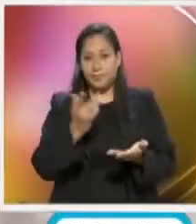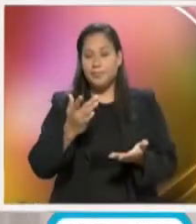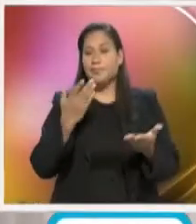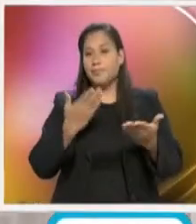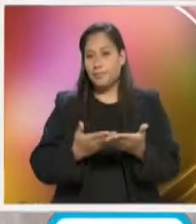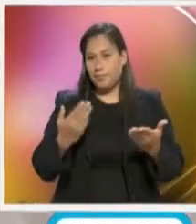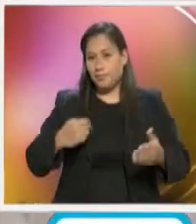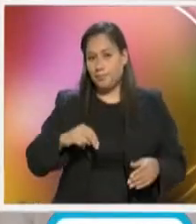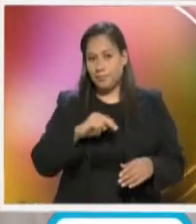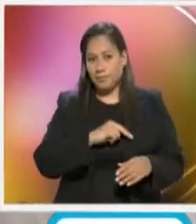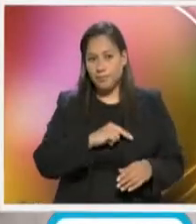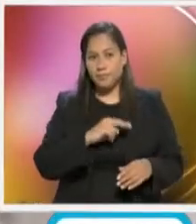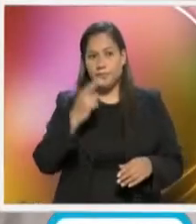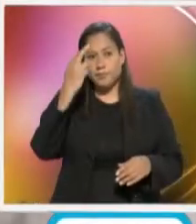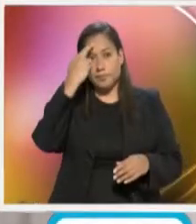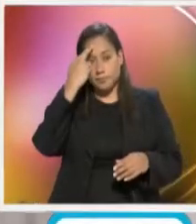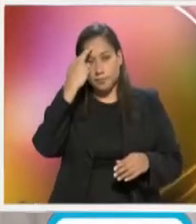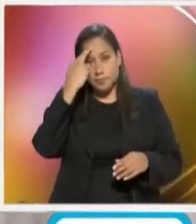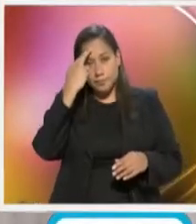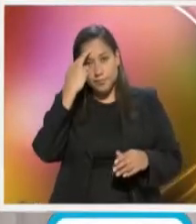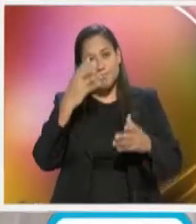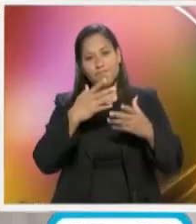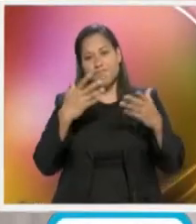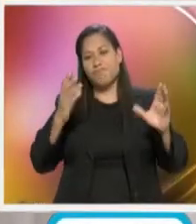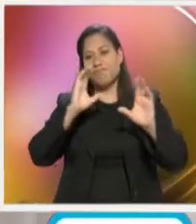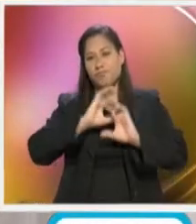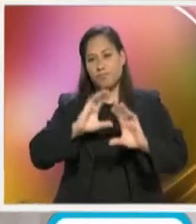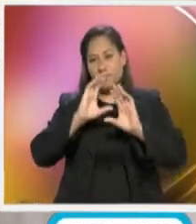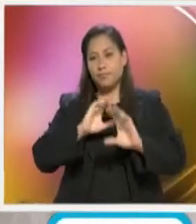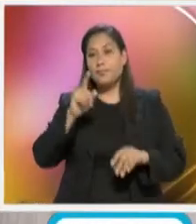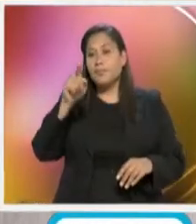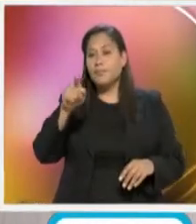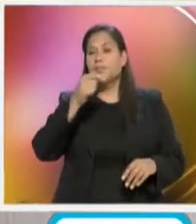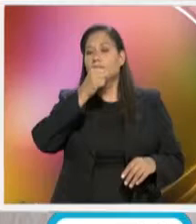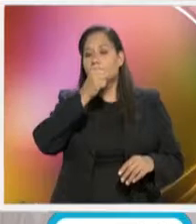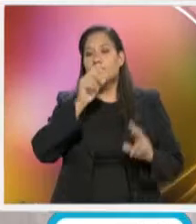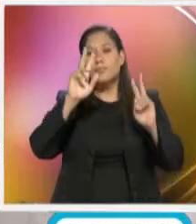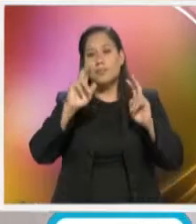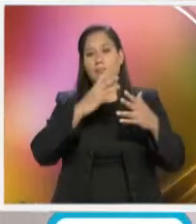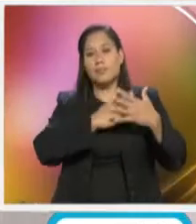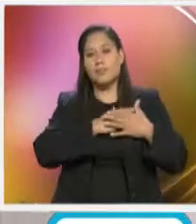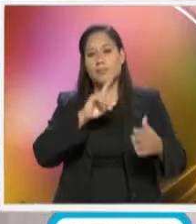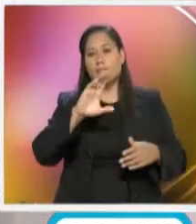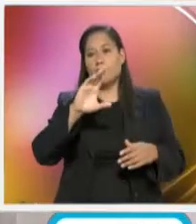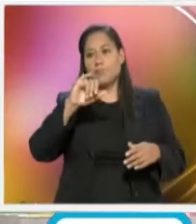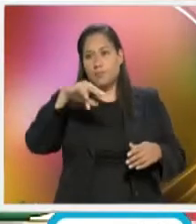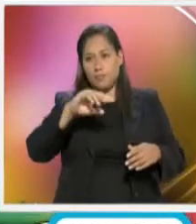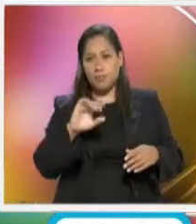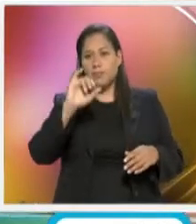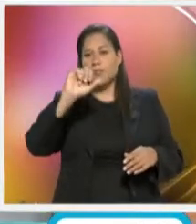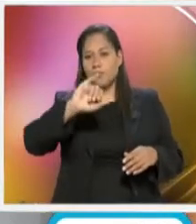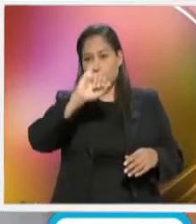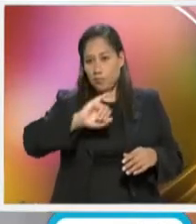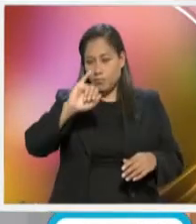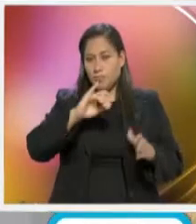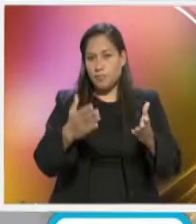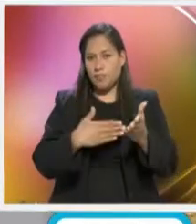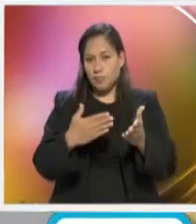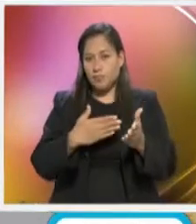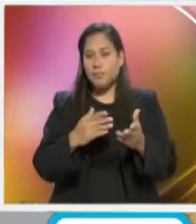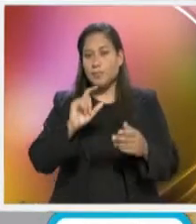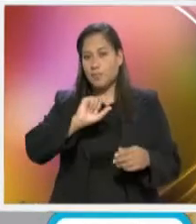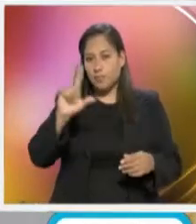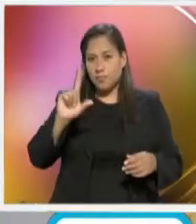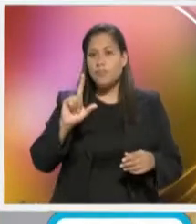Y ahora es momento de recordar a un gran cantante. Él le cantaba al amor, es Luciano Pavarotti, porque hoy es jueves de receta